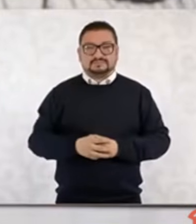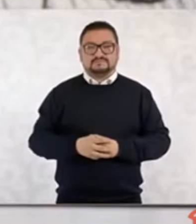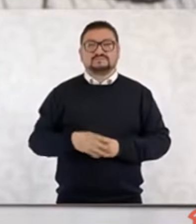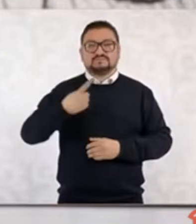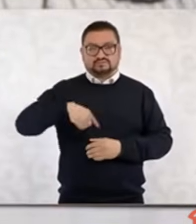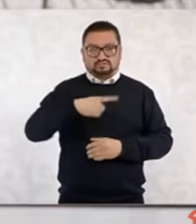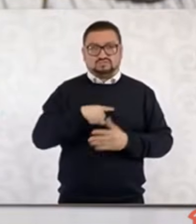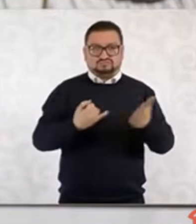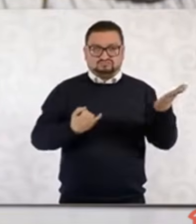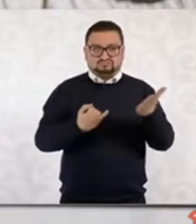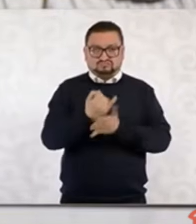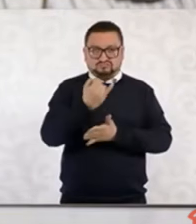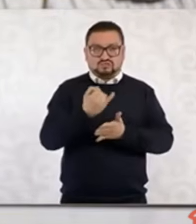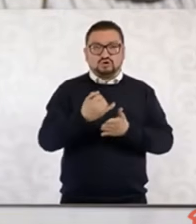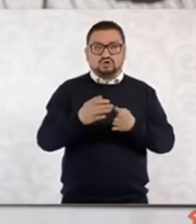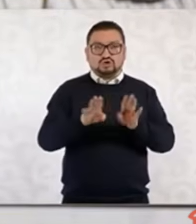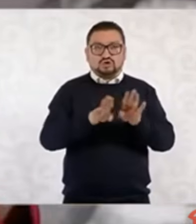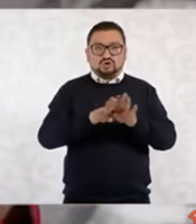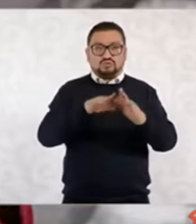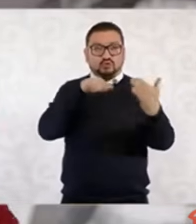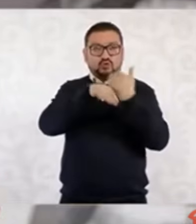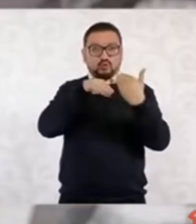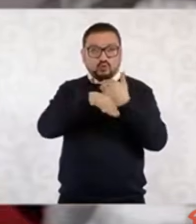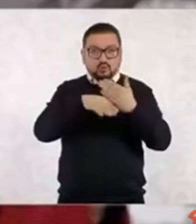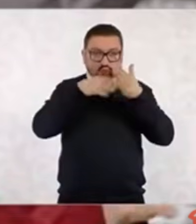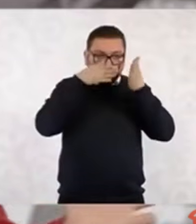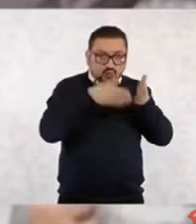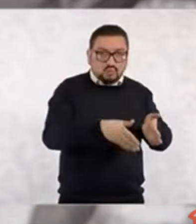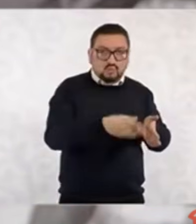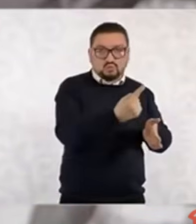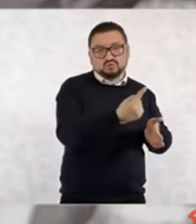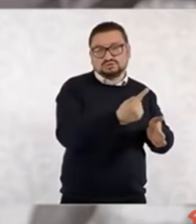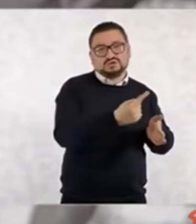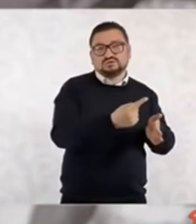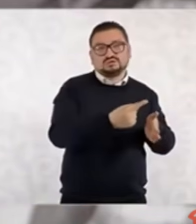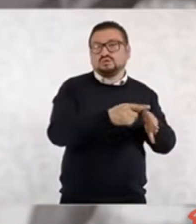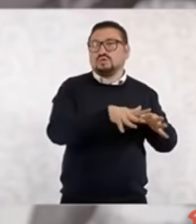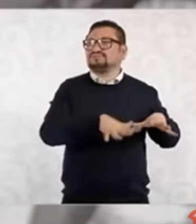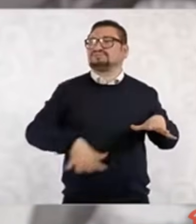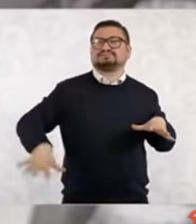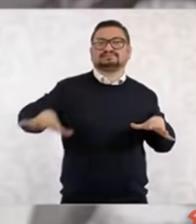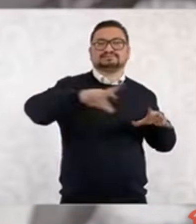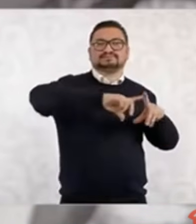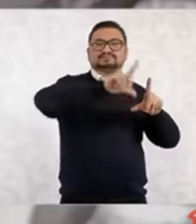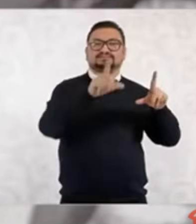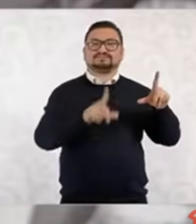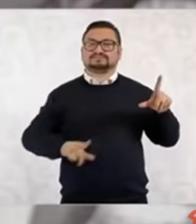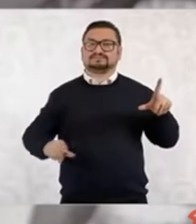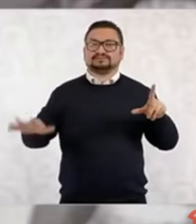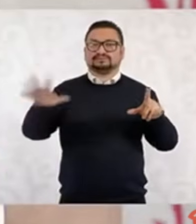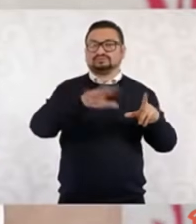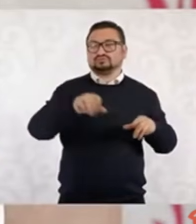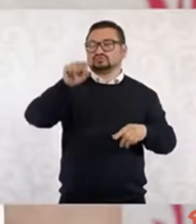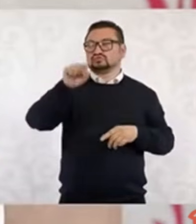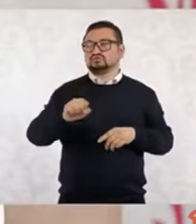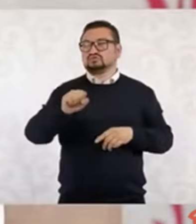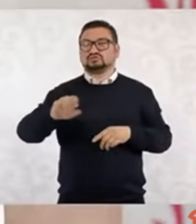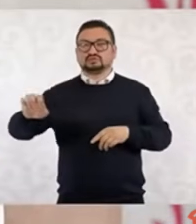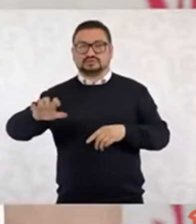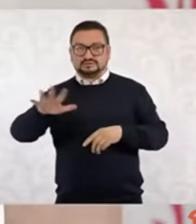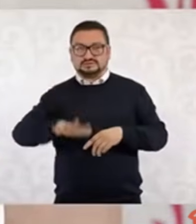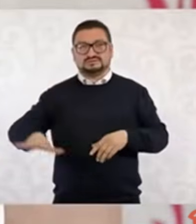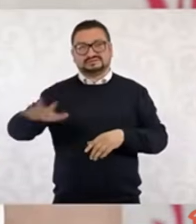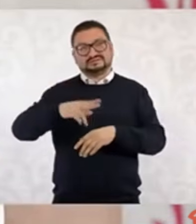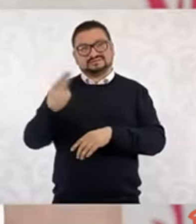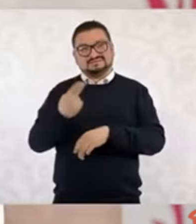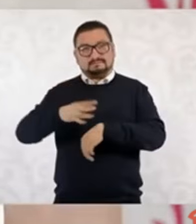Decidimos, en vez de concentrar en una sola carretera, pues que beneficiáramos a la mayor parte del país y en particular al sur-sureste del país, que